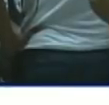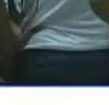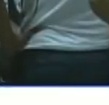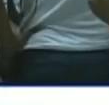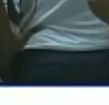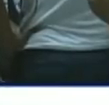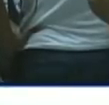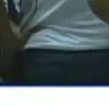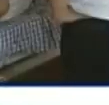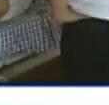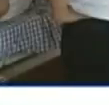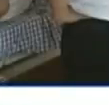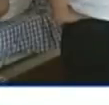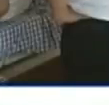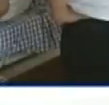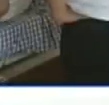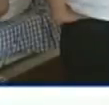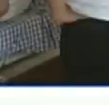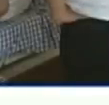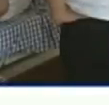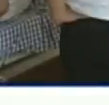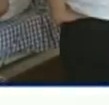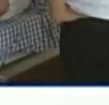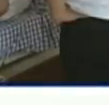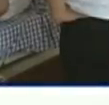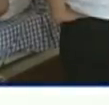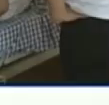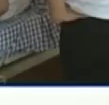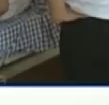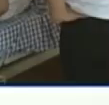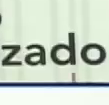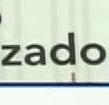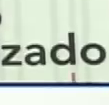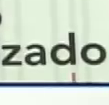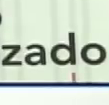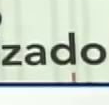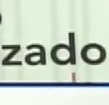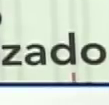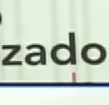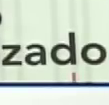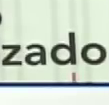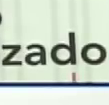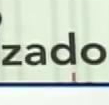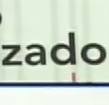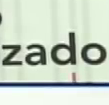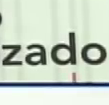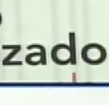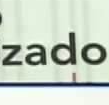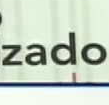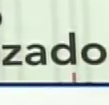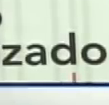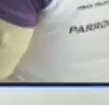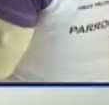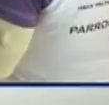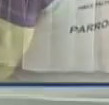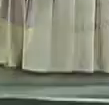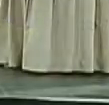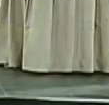rogelio víctor luís luis lópez compañeros vamos a ir afinando